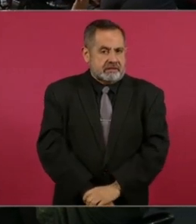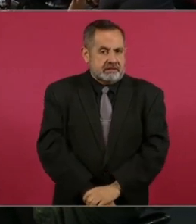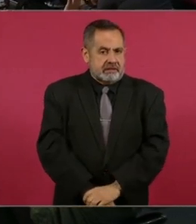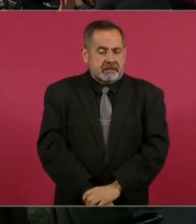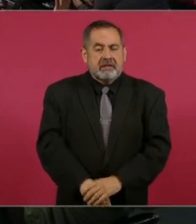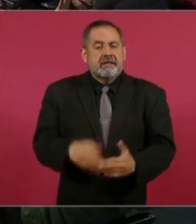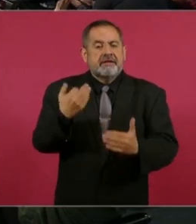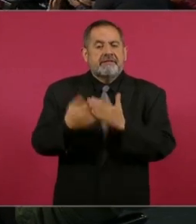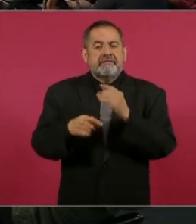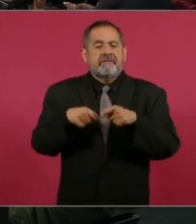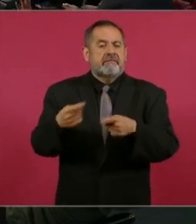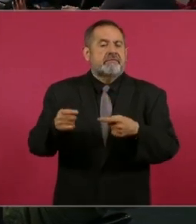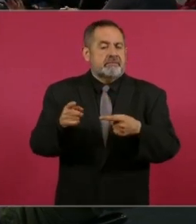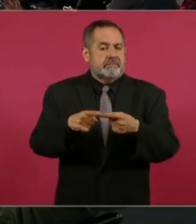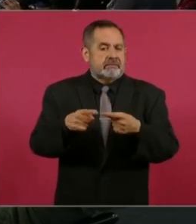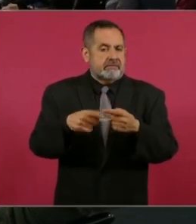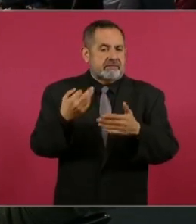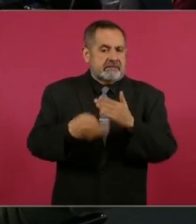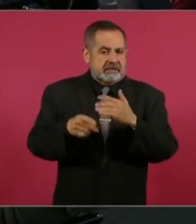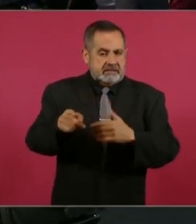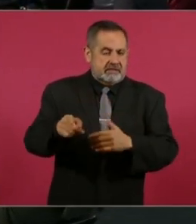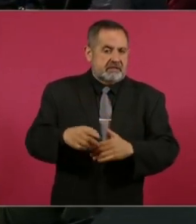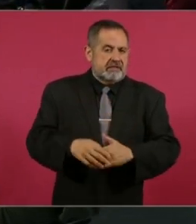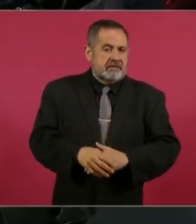¿Quedan pendientes?